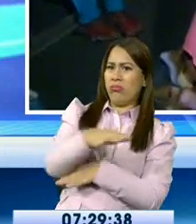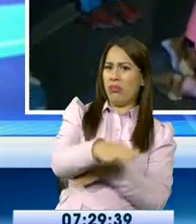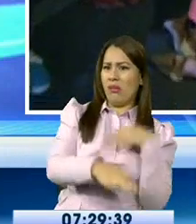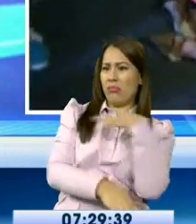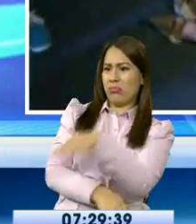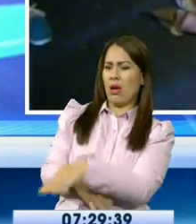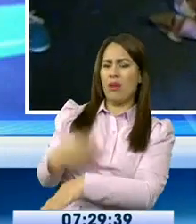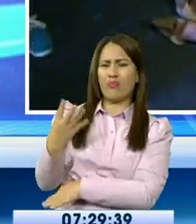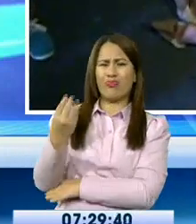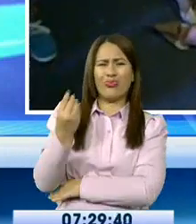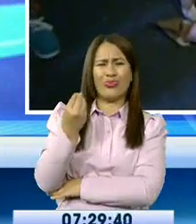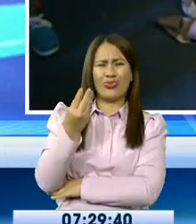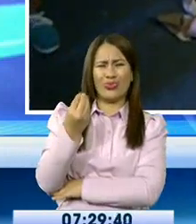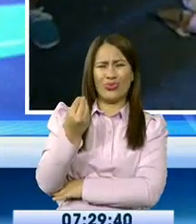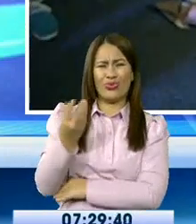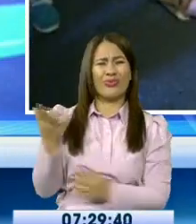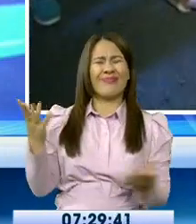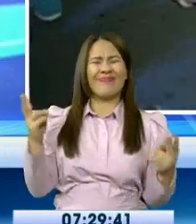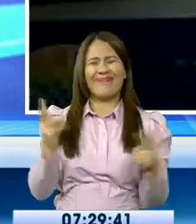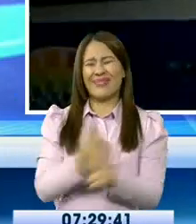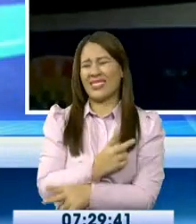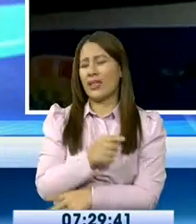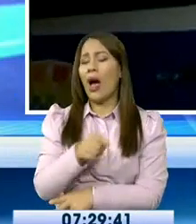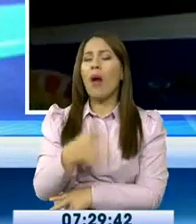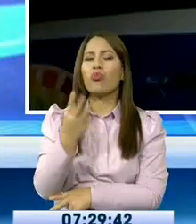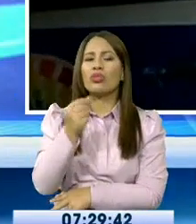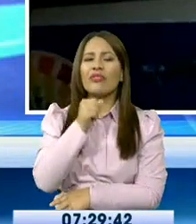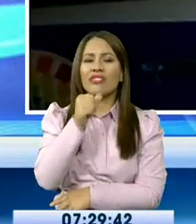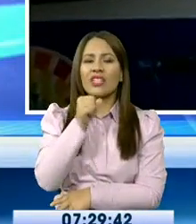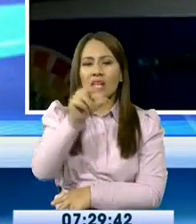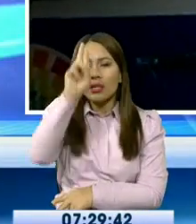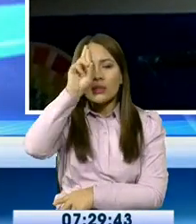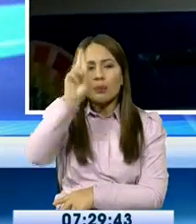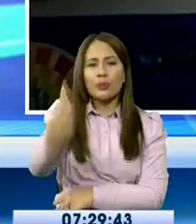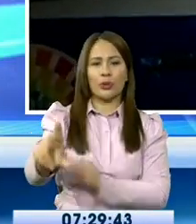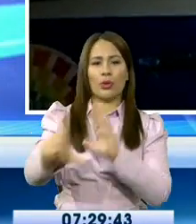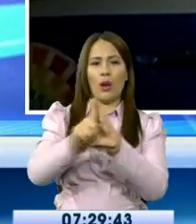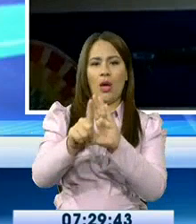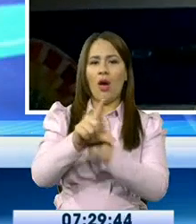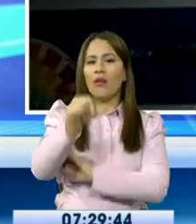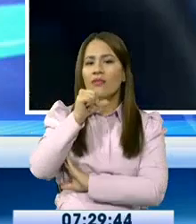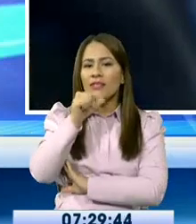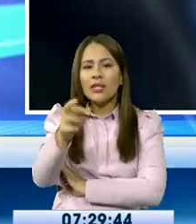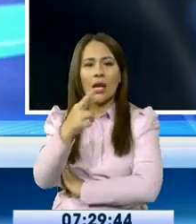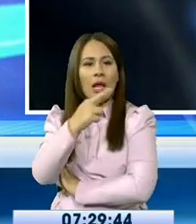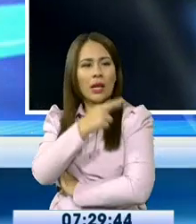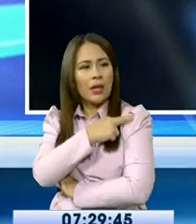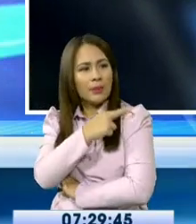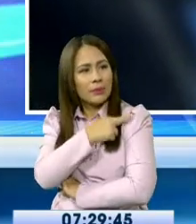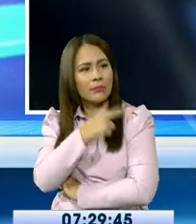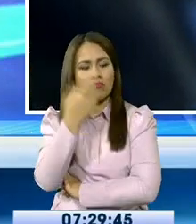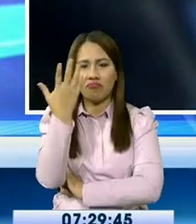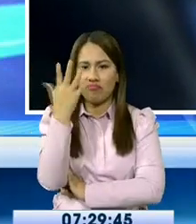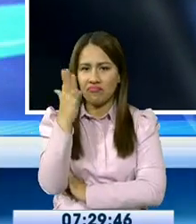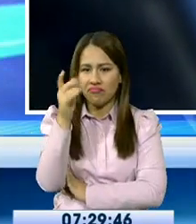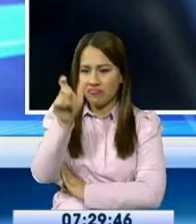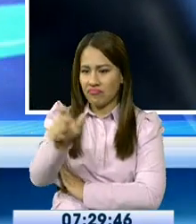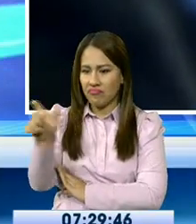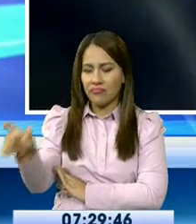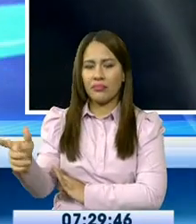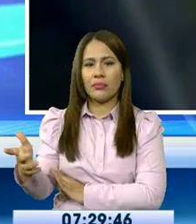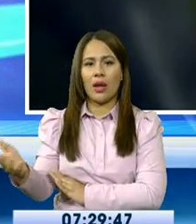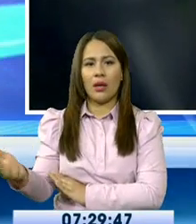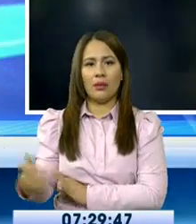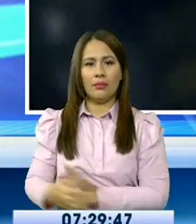la cantidad de abusos, la cantidad de irresponsabilidades que esta gente